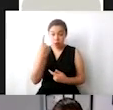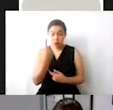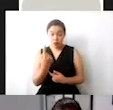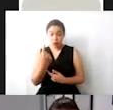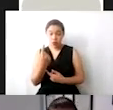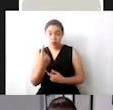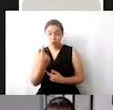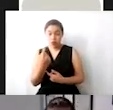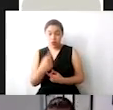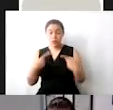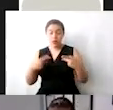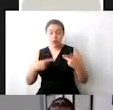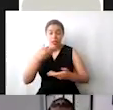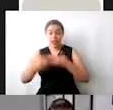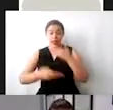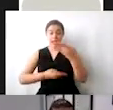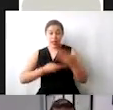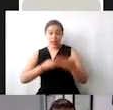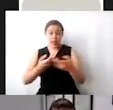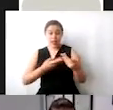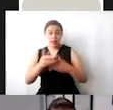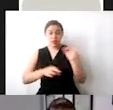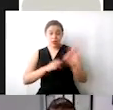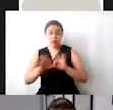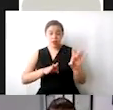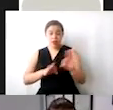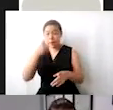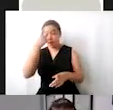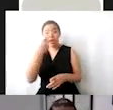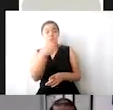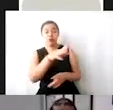disposición trabajadores propios en beneficio de otra. Esto nos recuerda